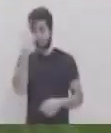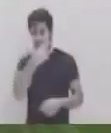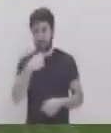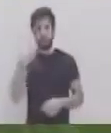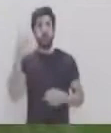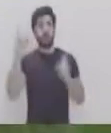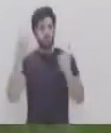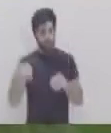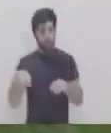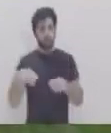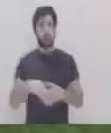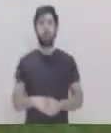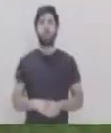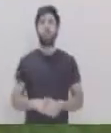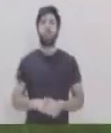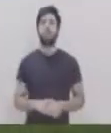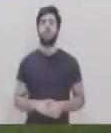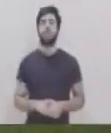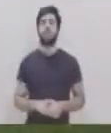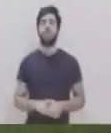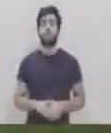a mi expresión.